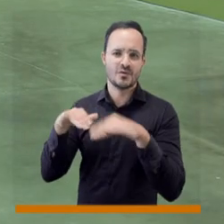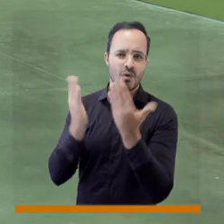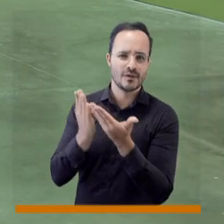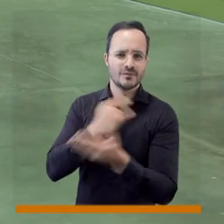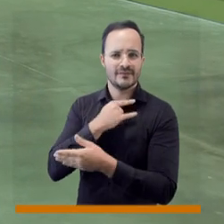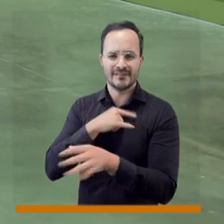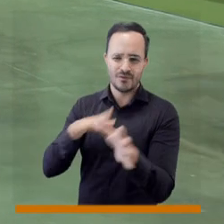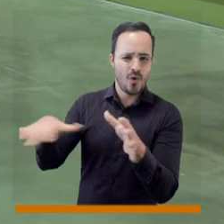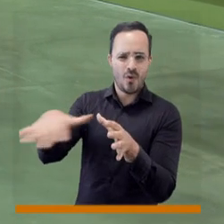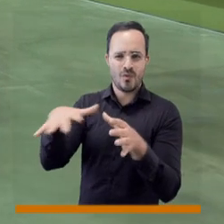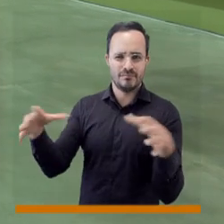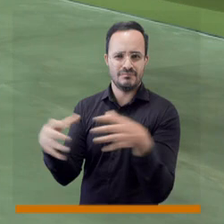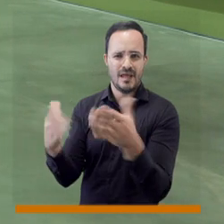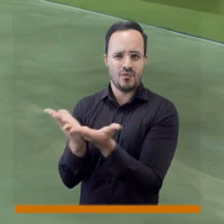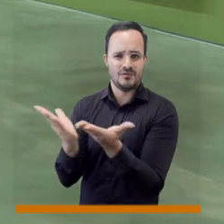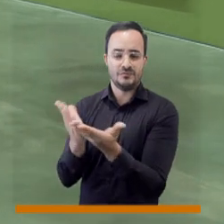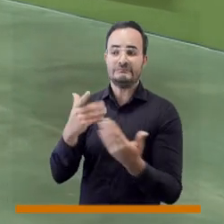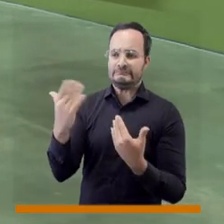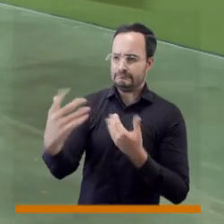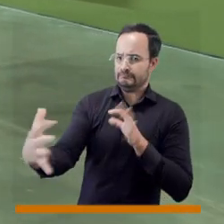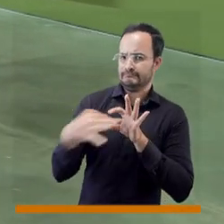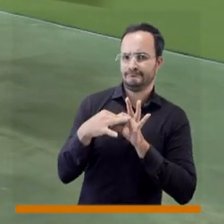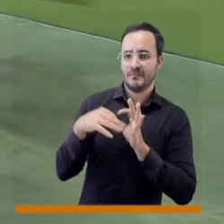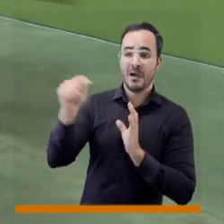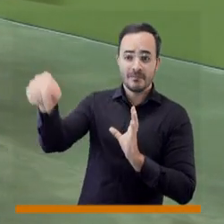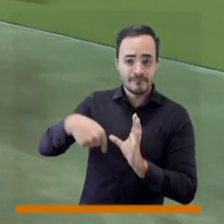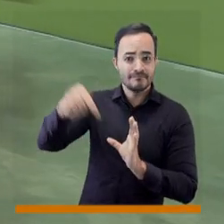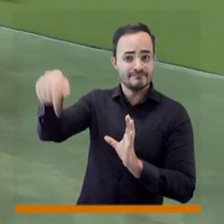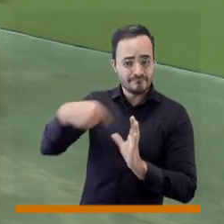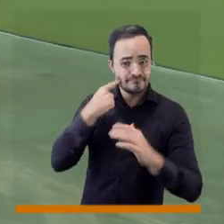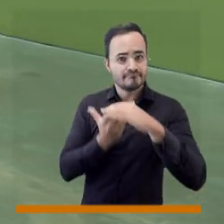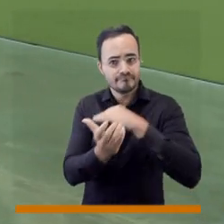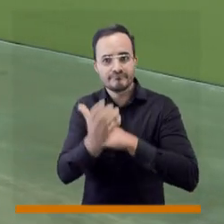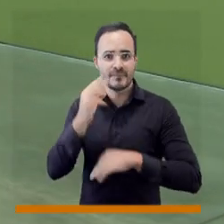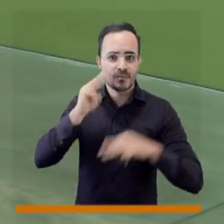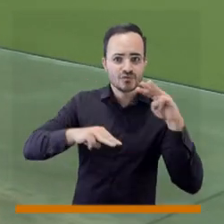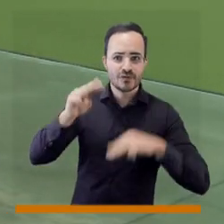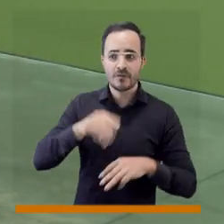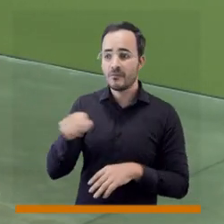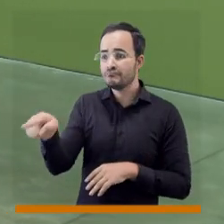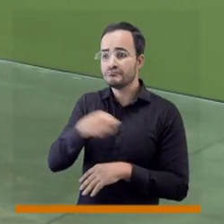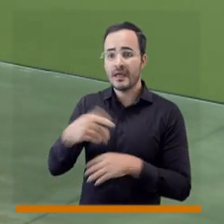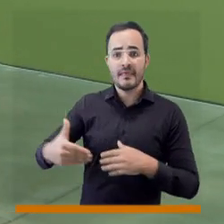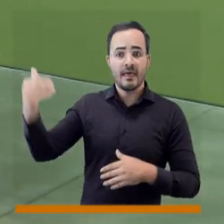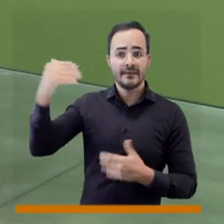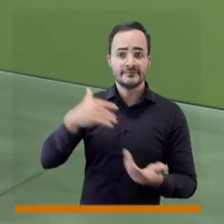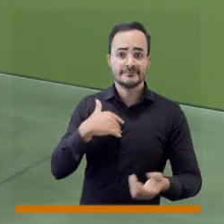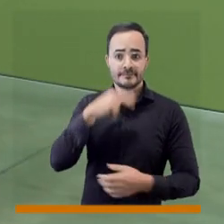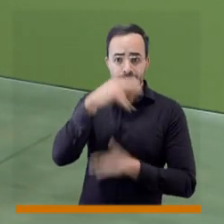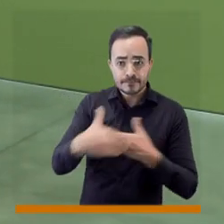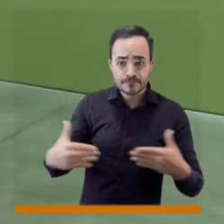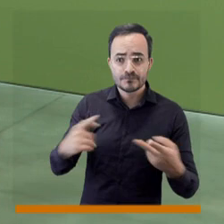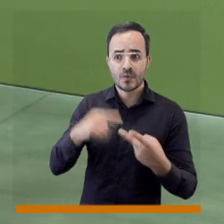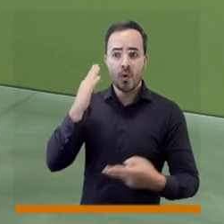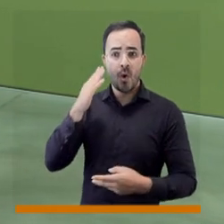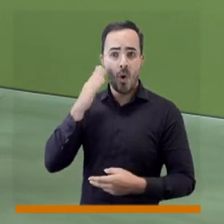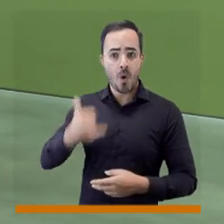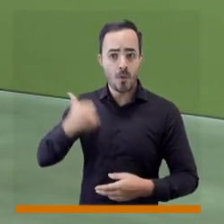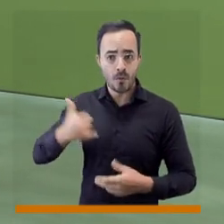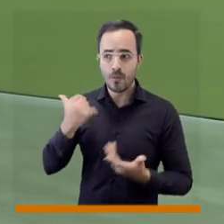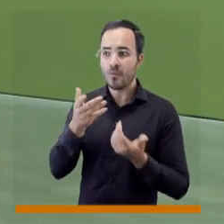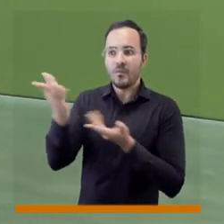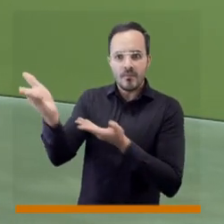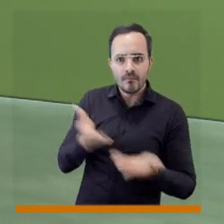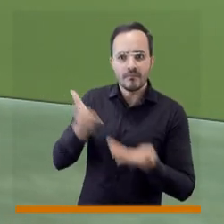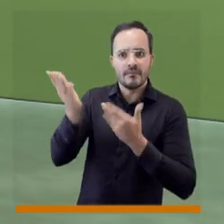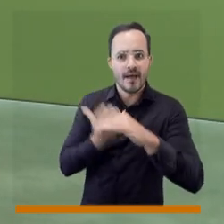un aliado fundamental, porque es muy importante que la gente se pueda acercar a estos espacios en la niñez o en la adolescencia,